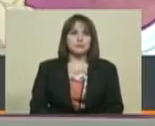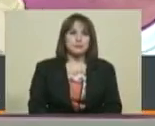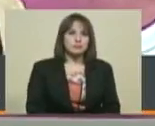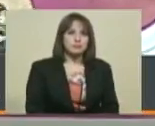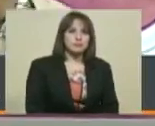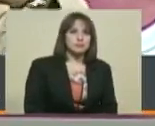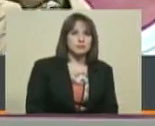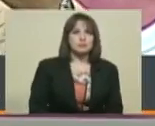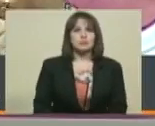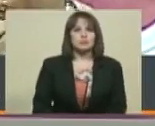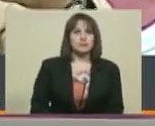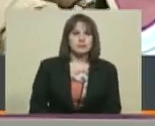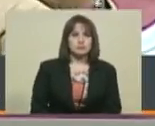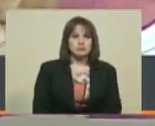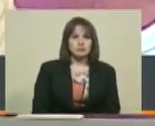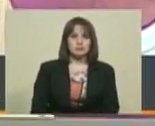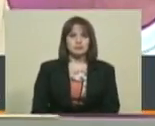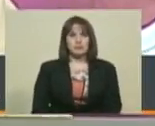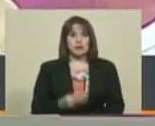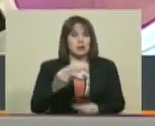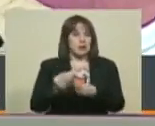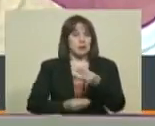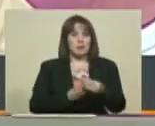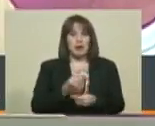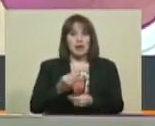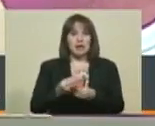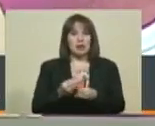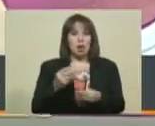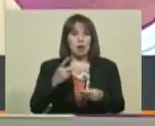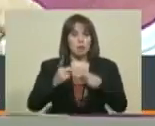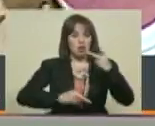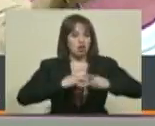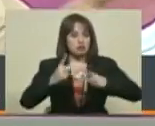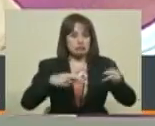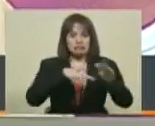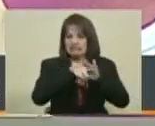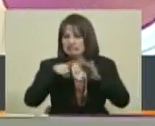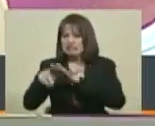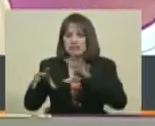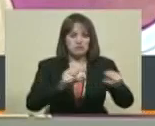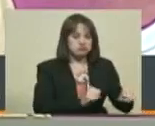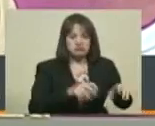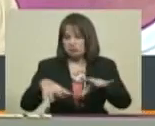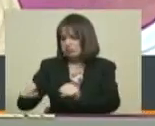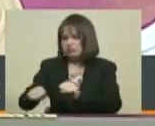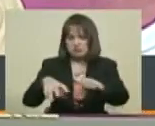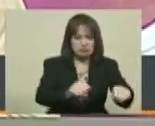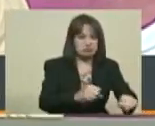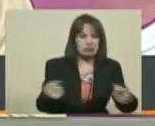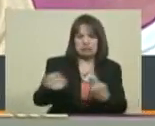ir permeando procesos claves de la industria. Esto no es nuevo.